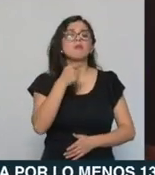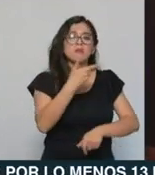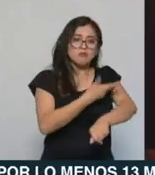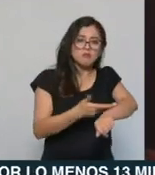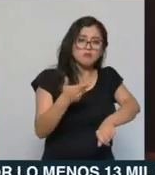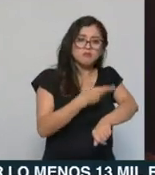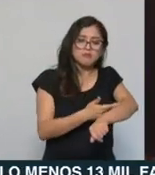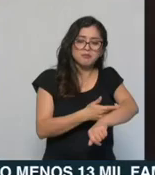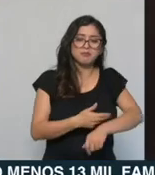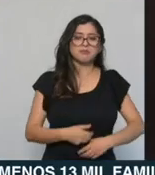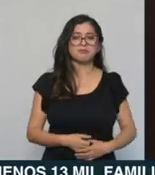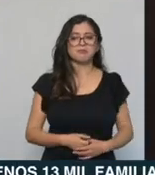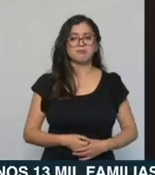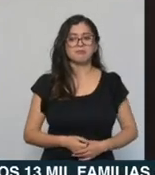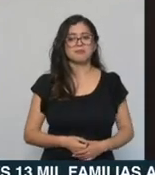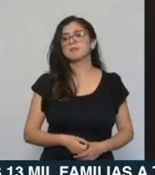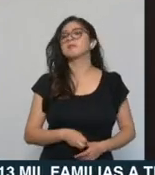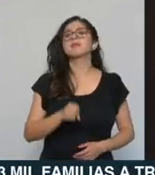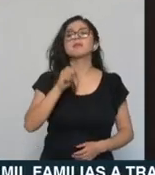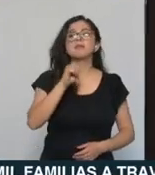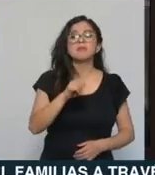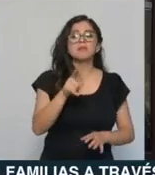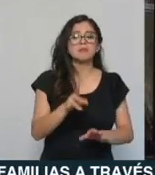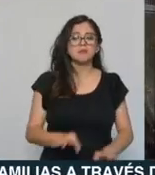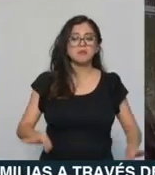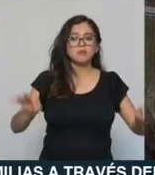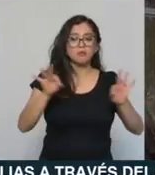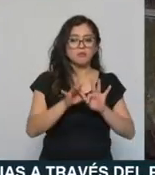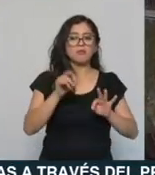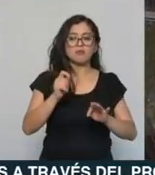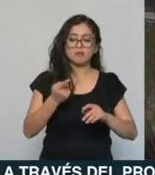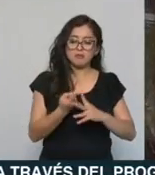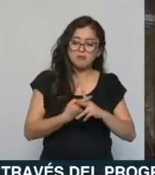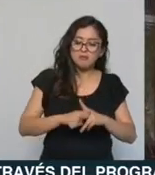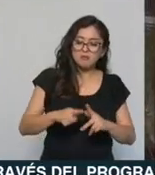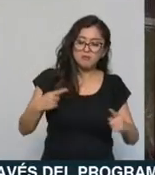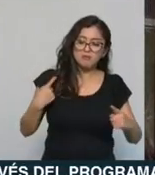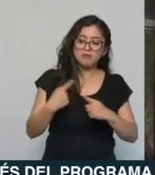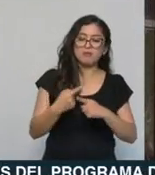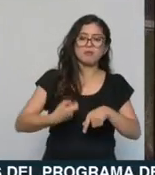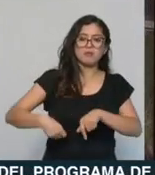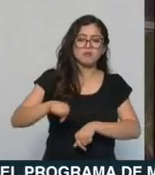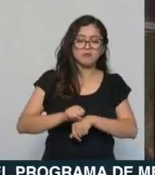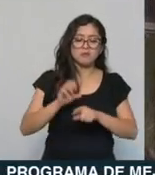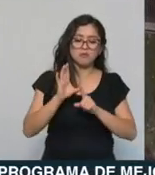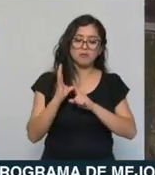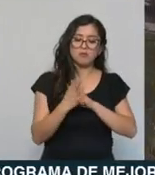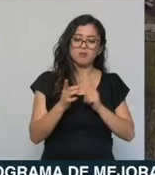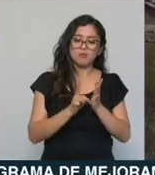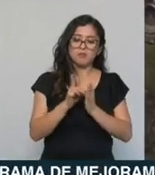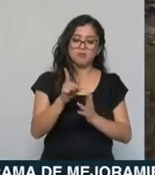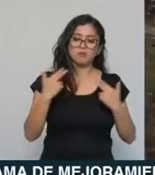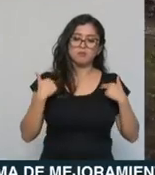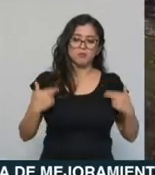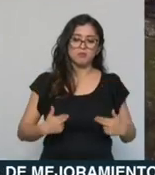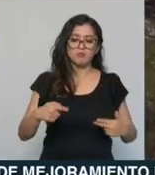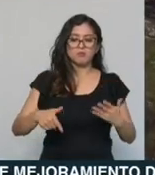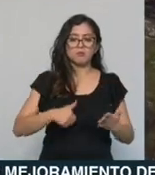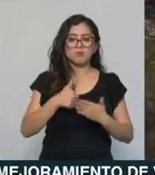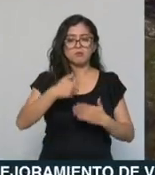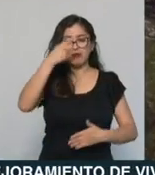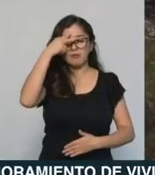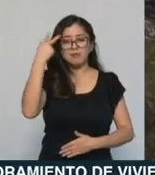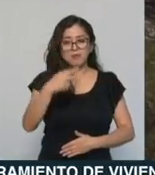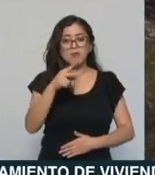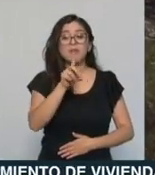importante que se conozca que justamente a inicios de esta semana la Comisión de Derechos Humanos del Distrito Federal, aún lleva ese